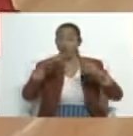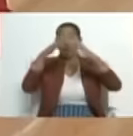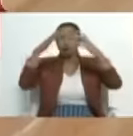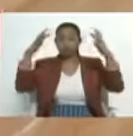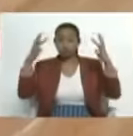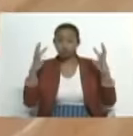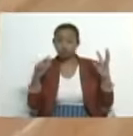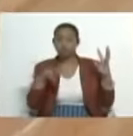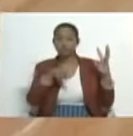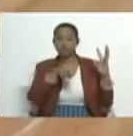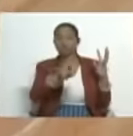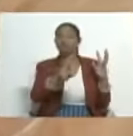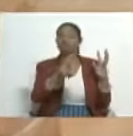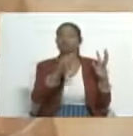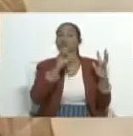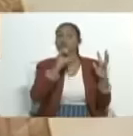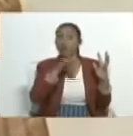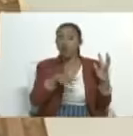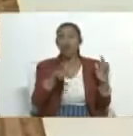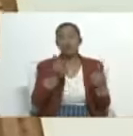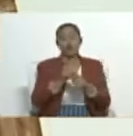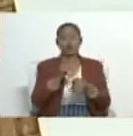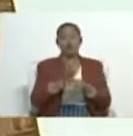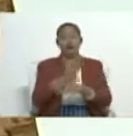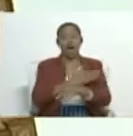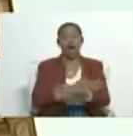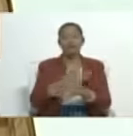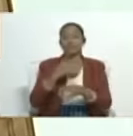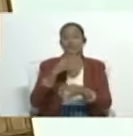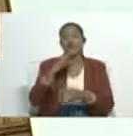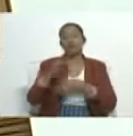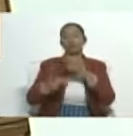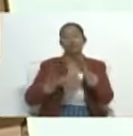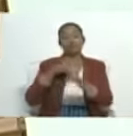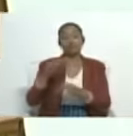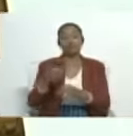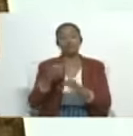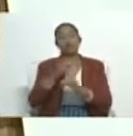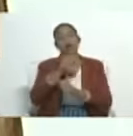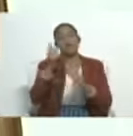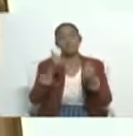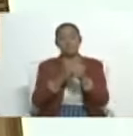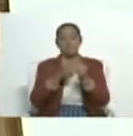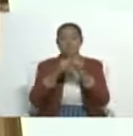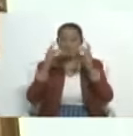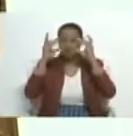nuestra vicepresidenta, que quiero felicitarla